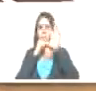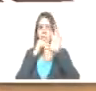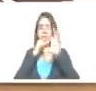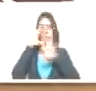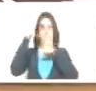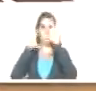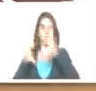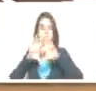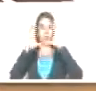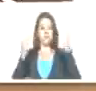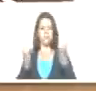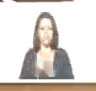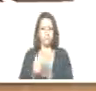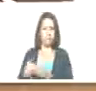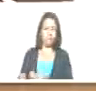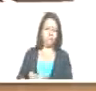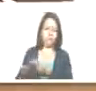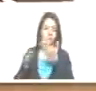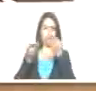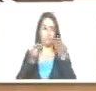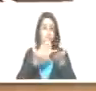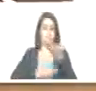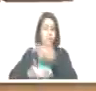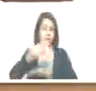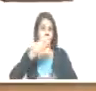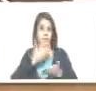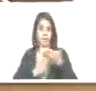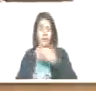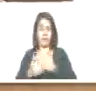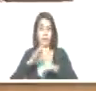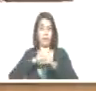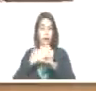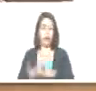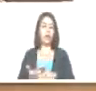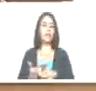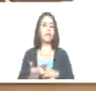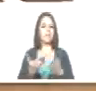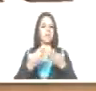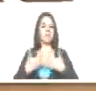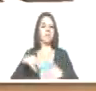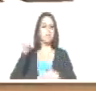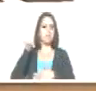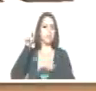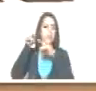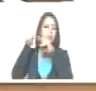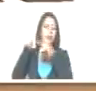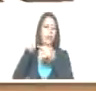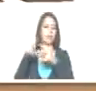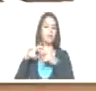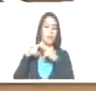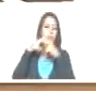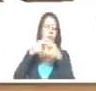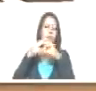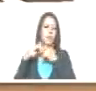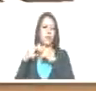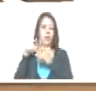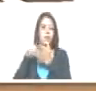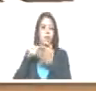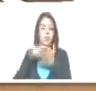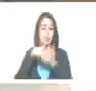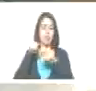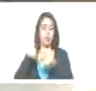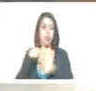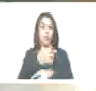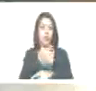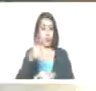haya recibido condiciones más adversas que la que recibió Venezuela para refinanciar esa deuda. ¿Ustedes